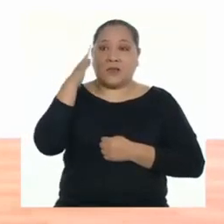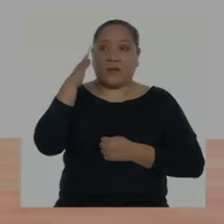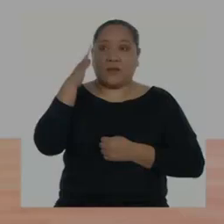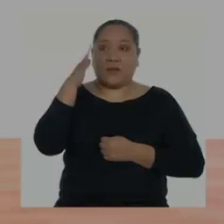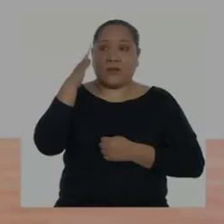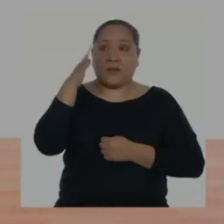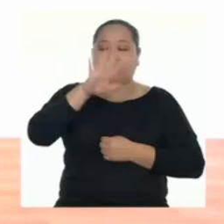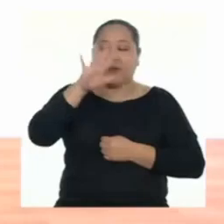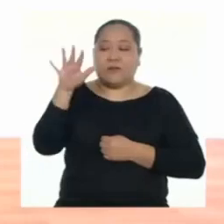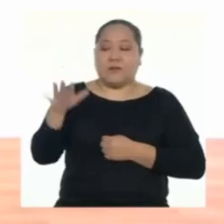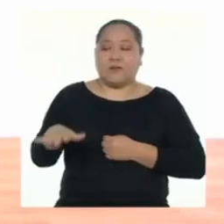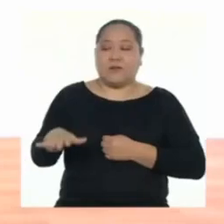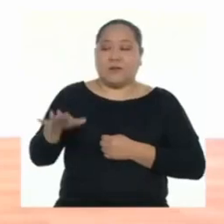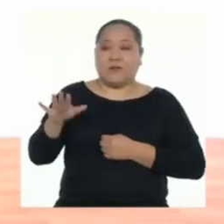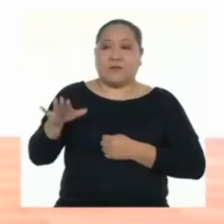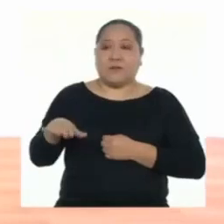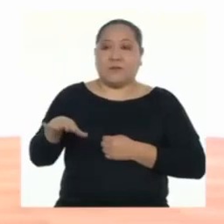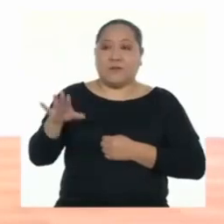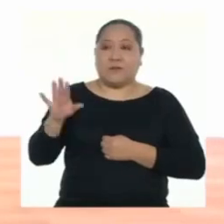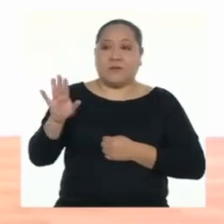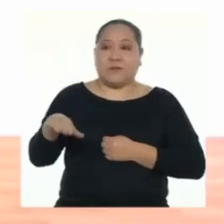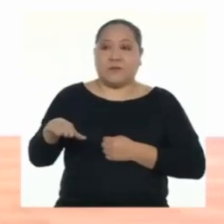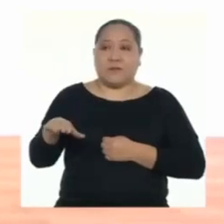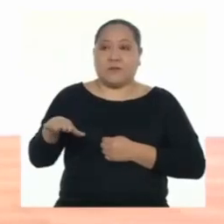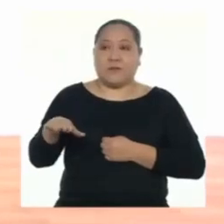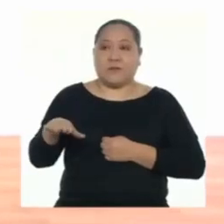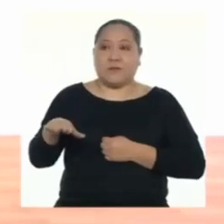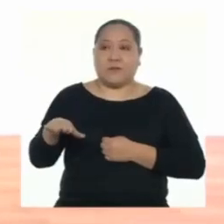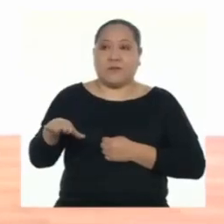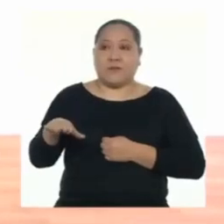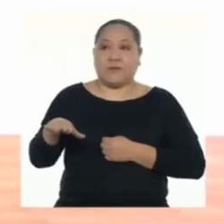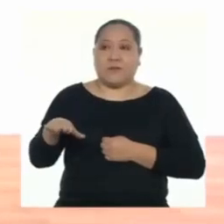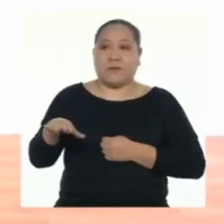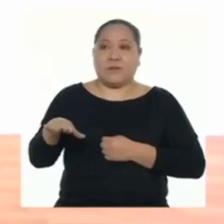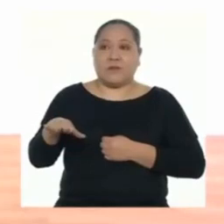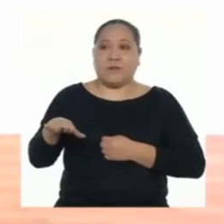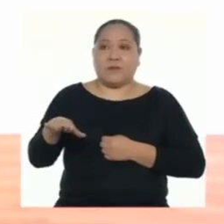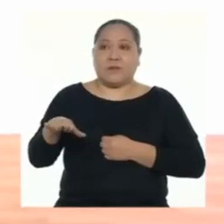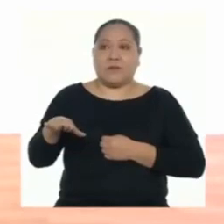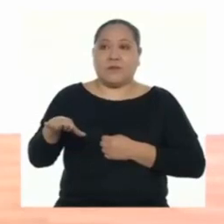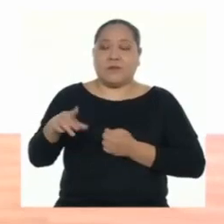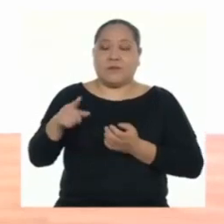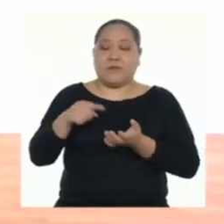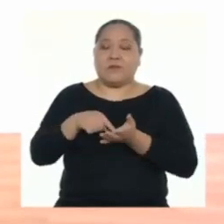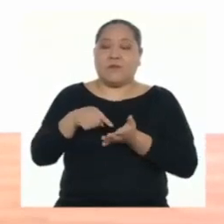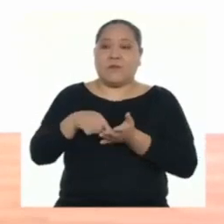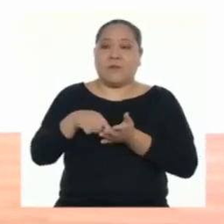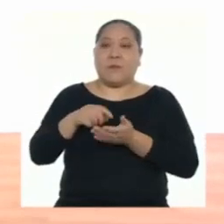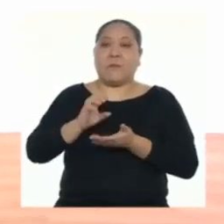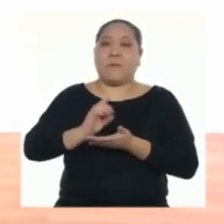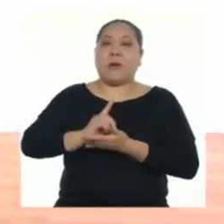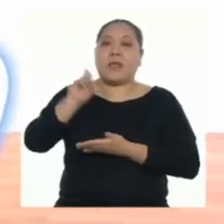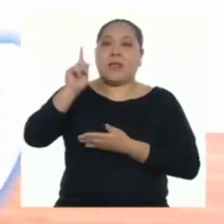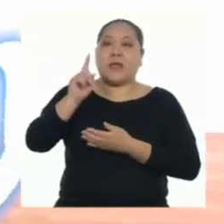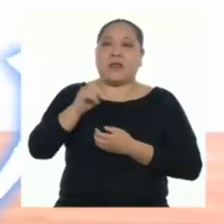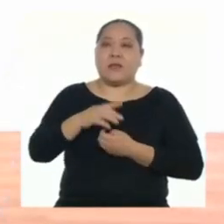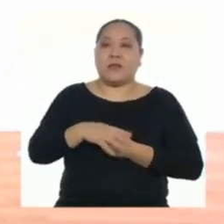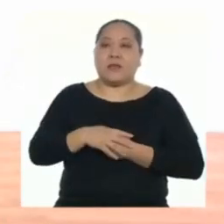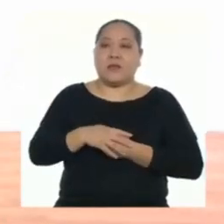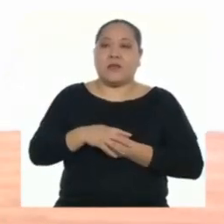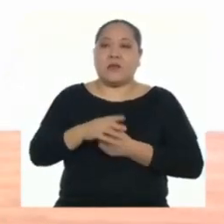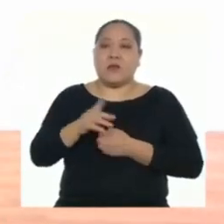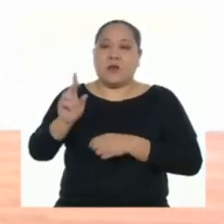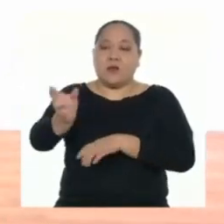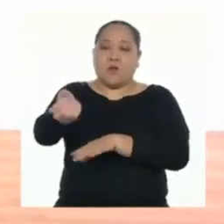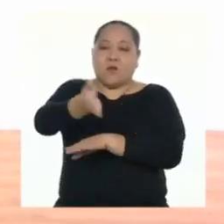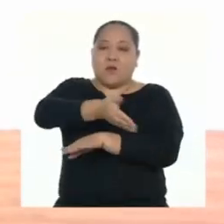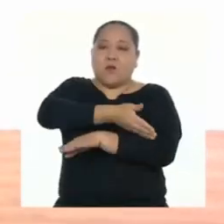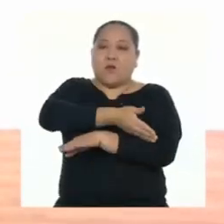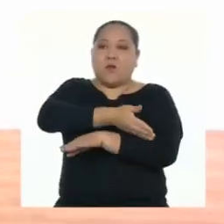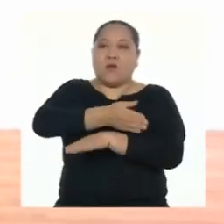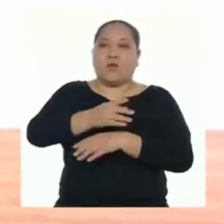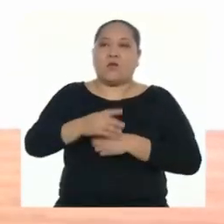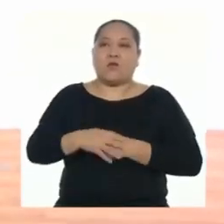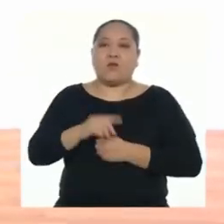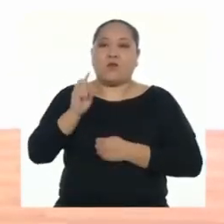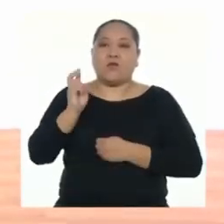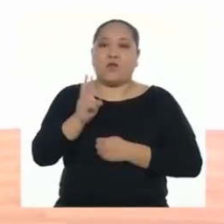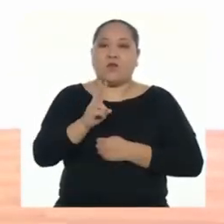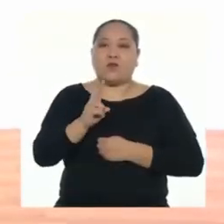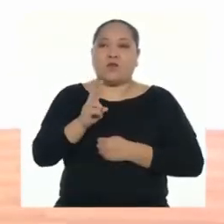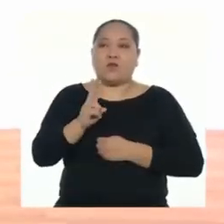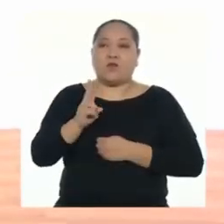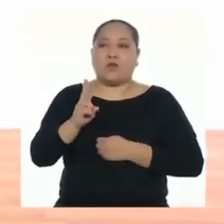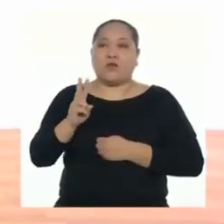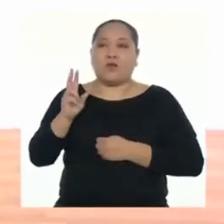apoyar la palma en el piso y estirar, patear para enganchar la pierna derecha. Y 1,